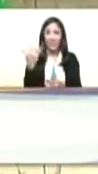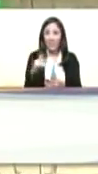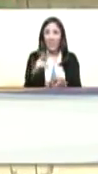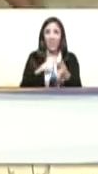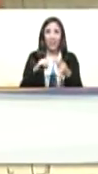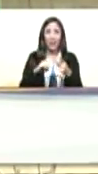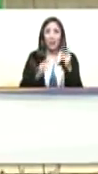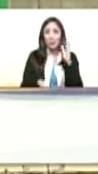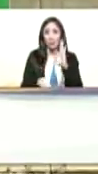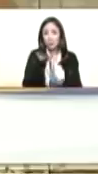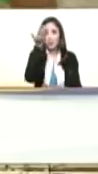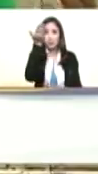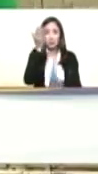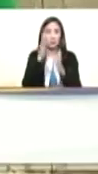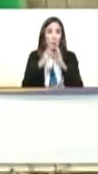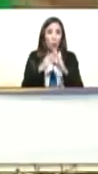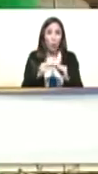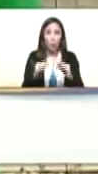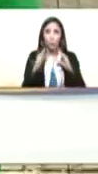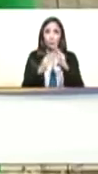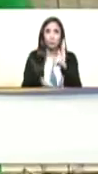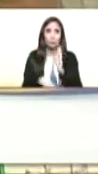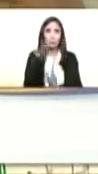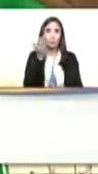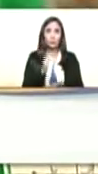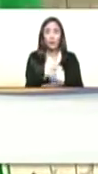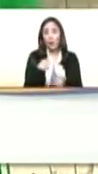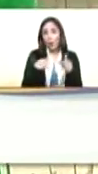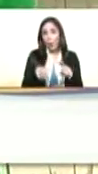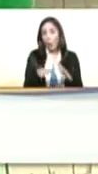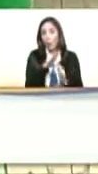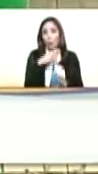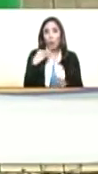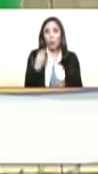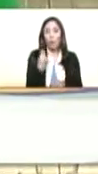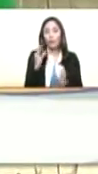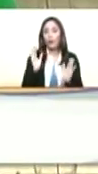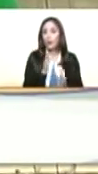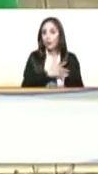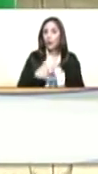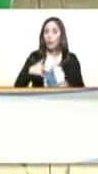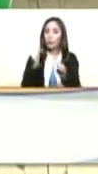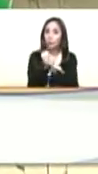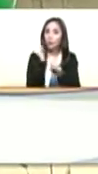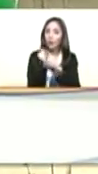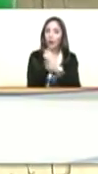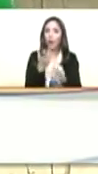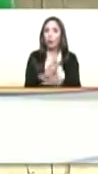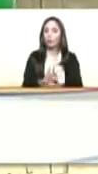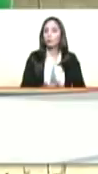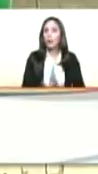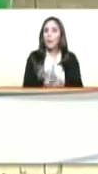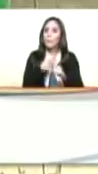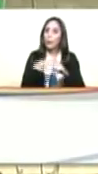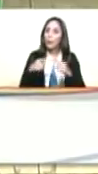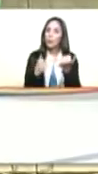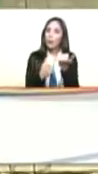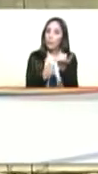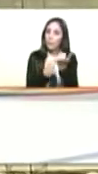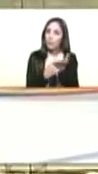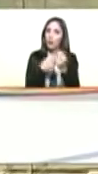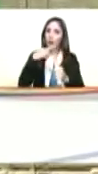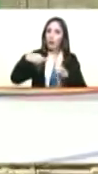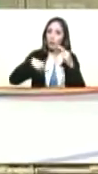boicot en el suministro. Hoy entendemos, presidente, la juventud productiva, la juventud de Chávez, hoy entendemos que es un acto heroico y es un